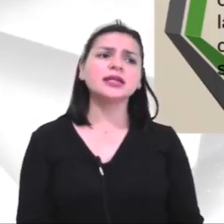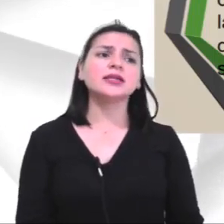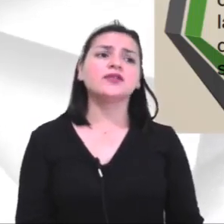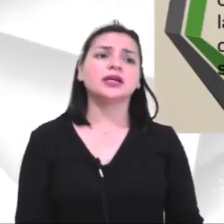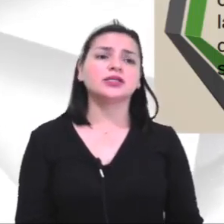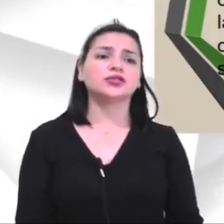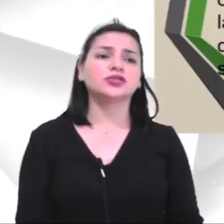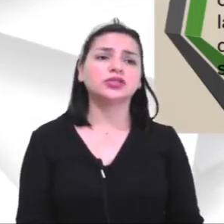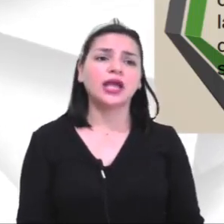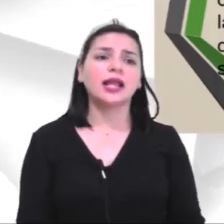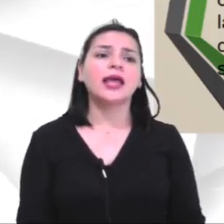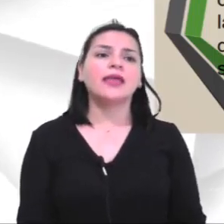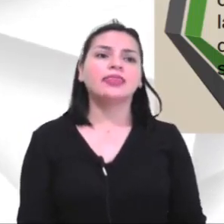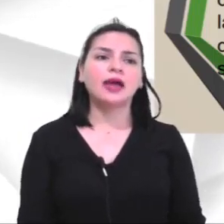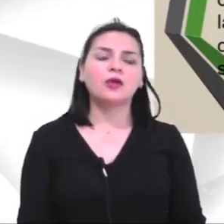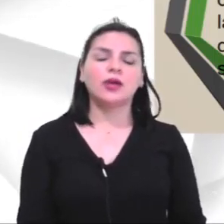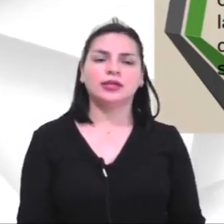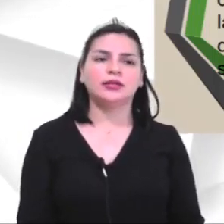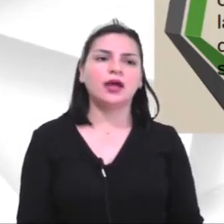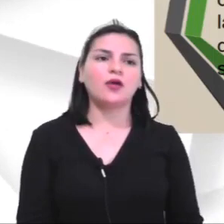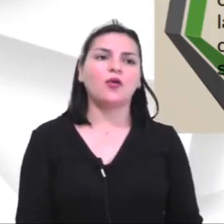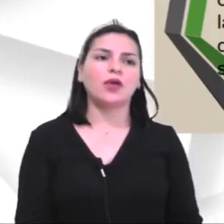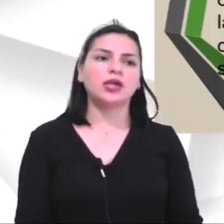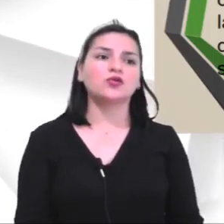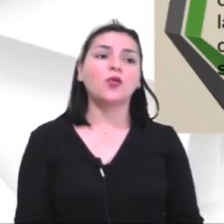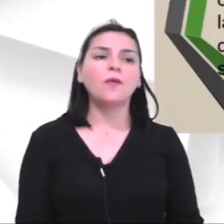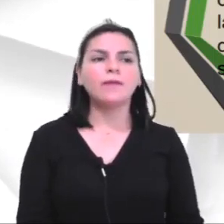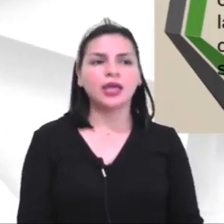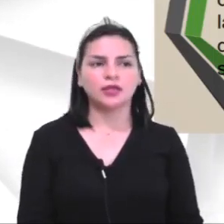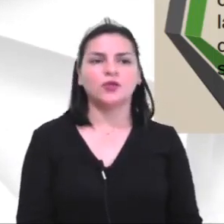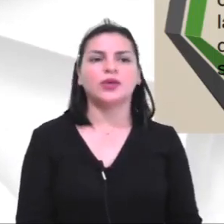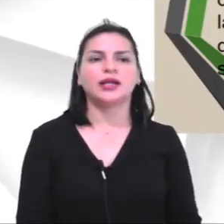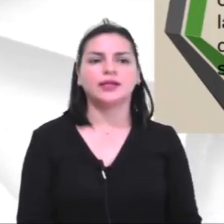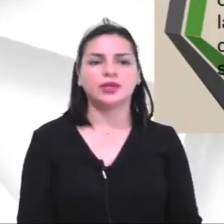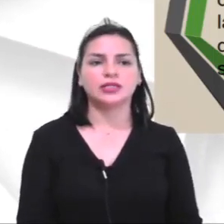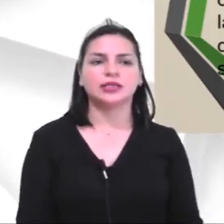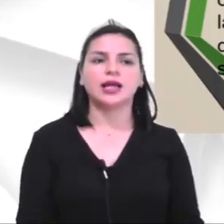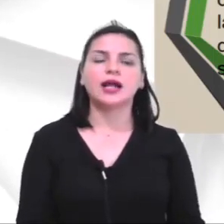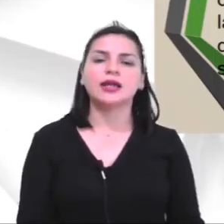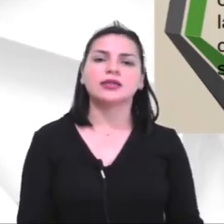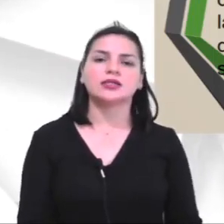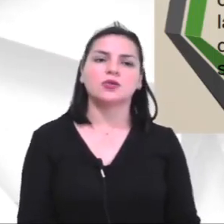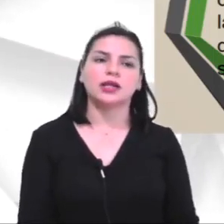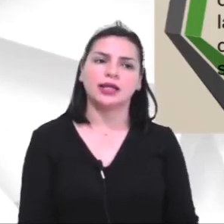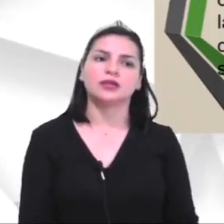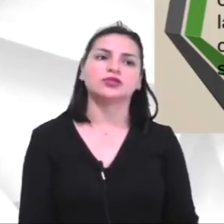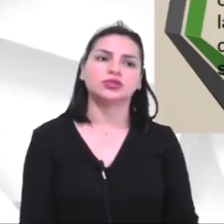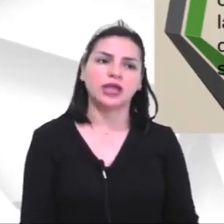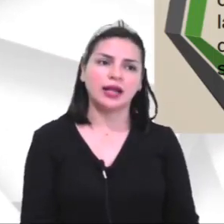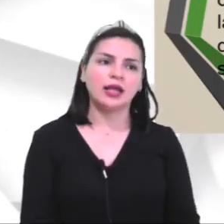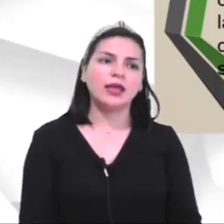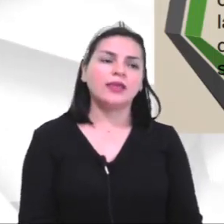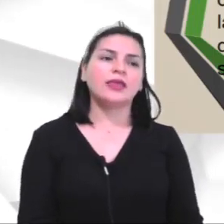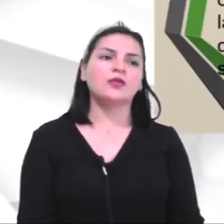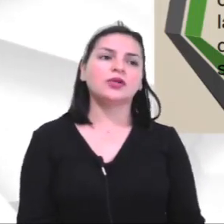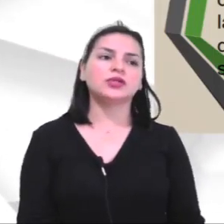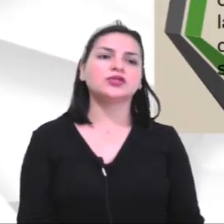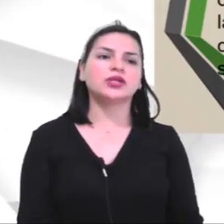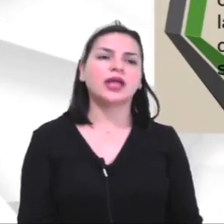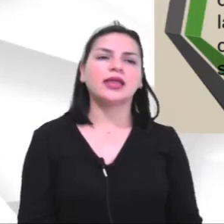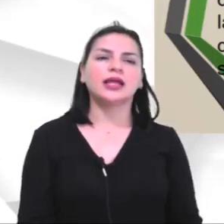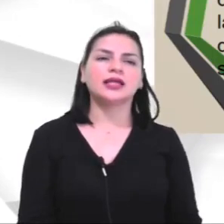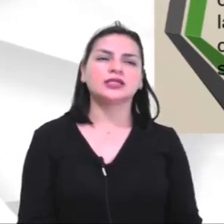La estratificación social da cuenta o es un medio para representar la desigualdad social de